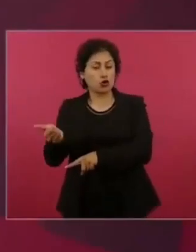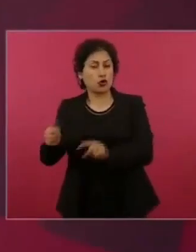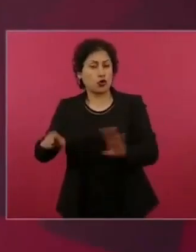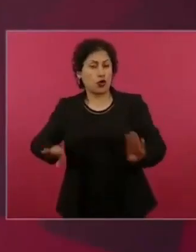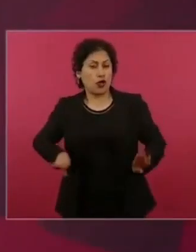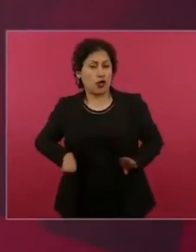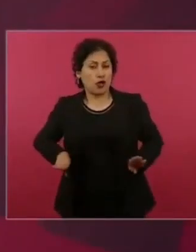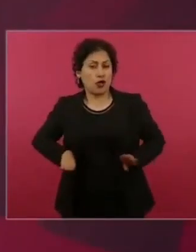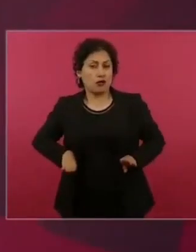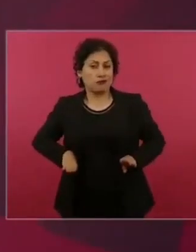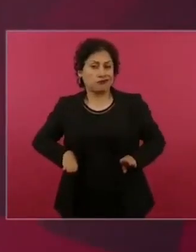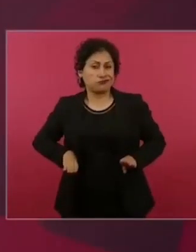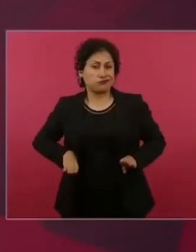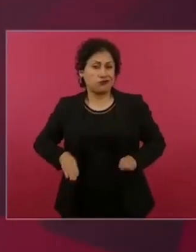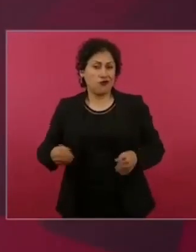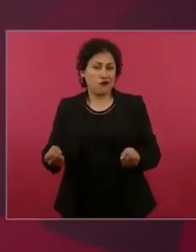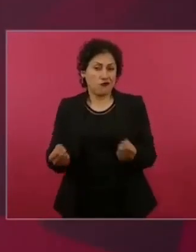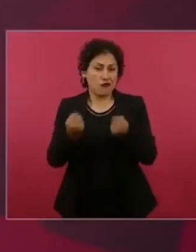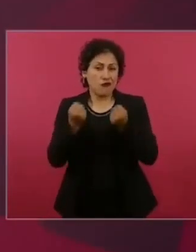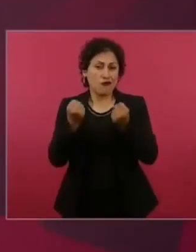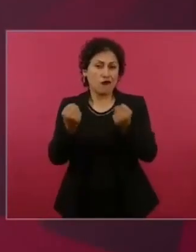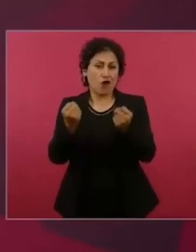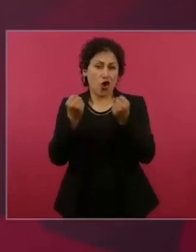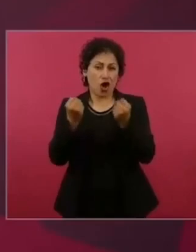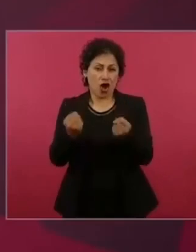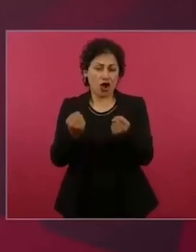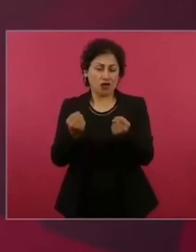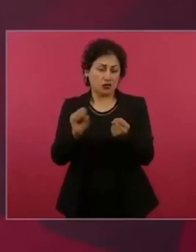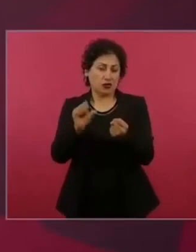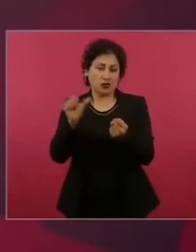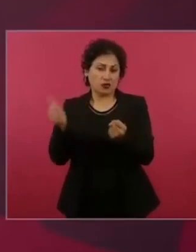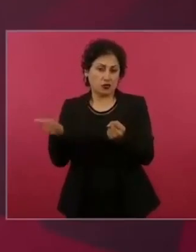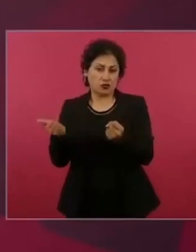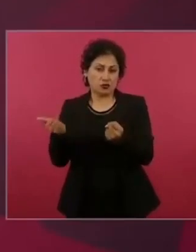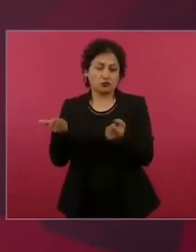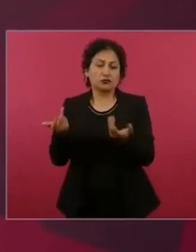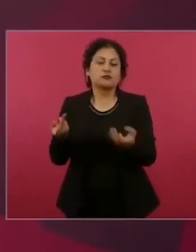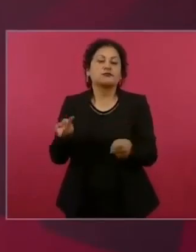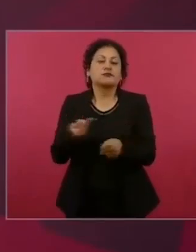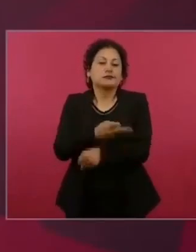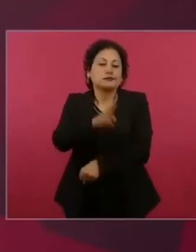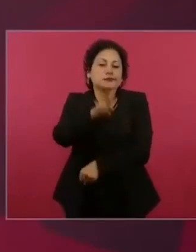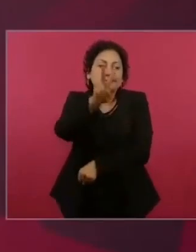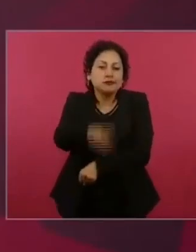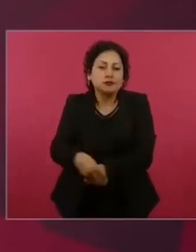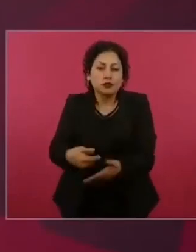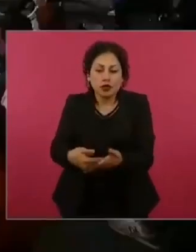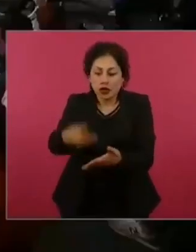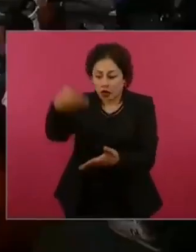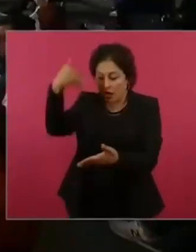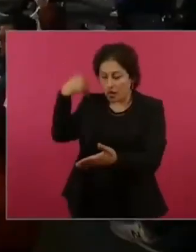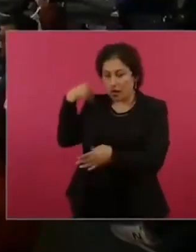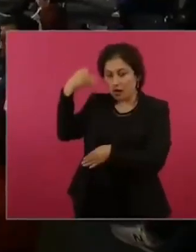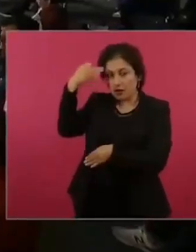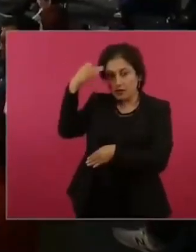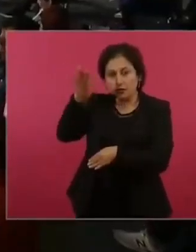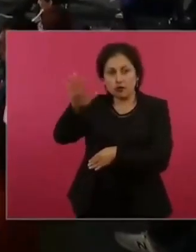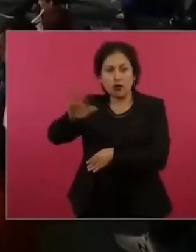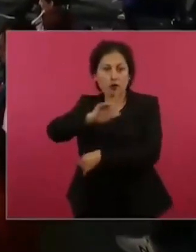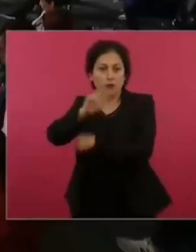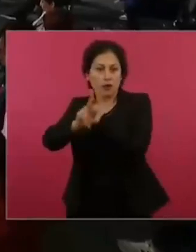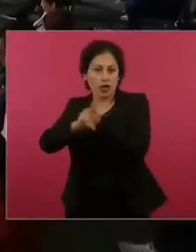en Colombia y que fueron los que llevaron a ese hermano